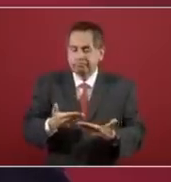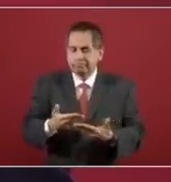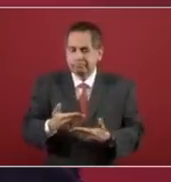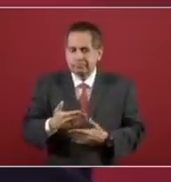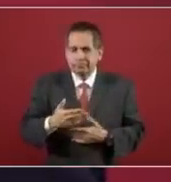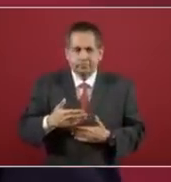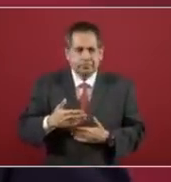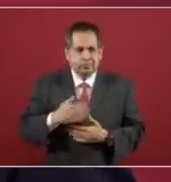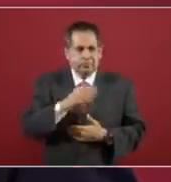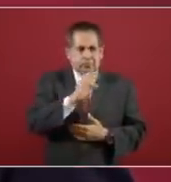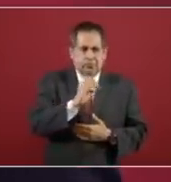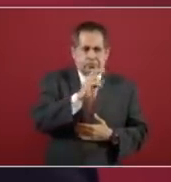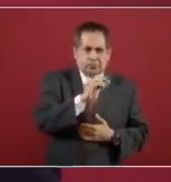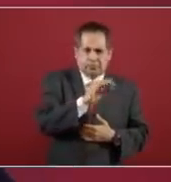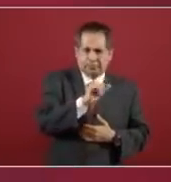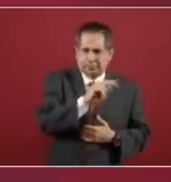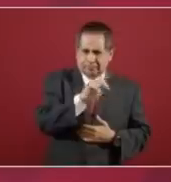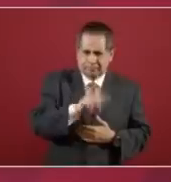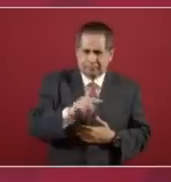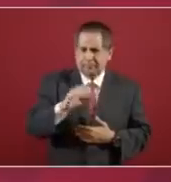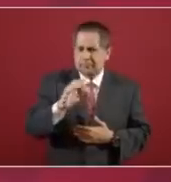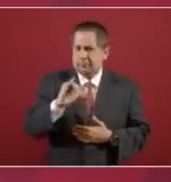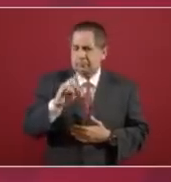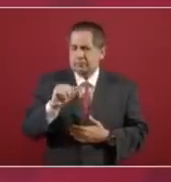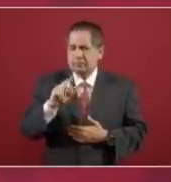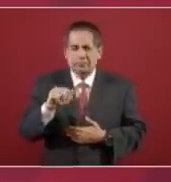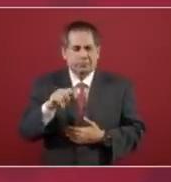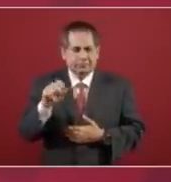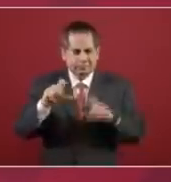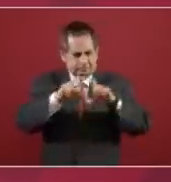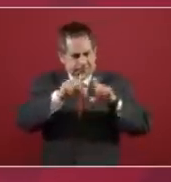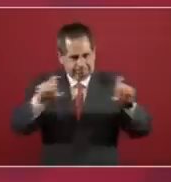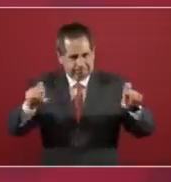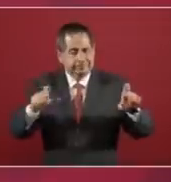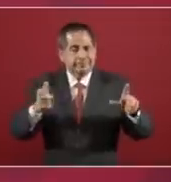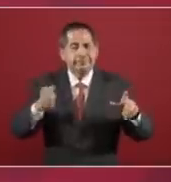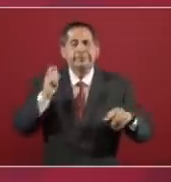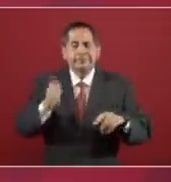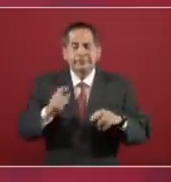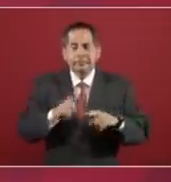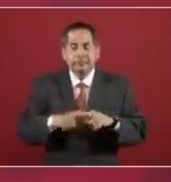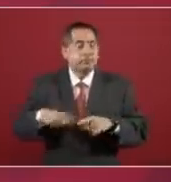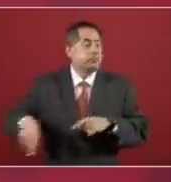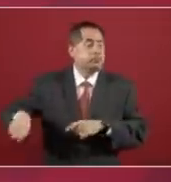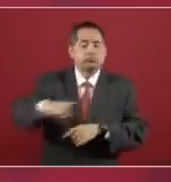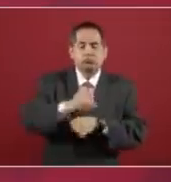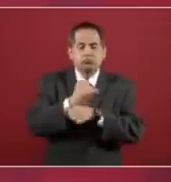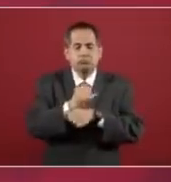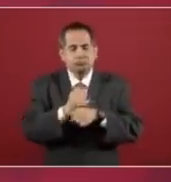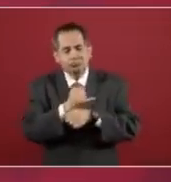porque vamos quitar todos los inspectores